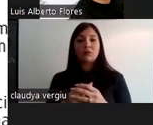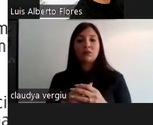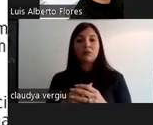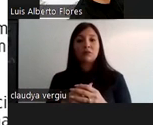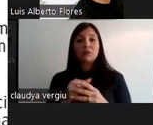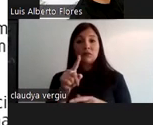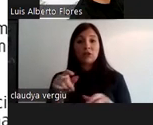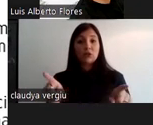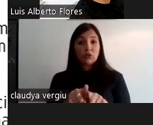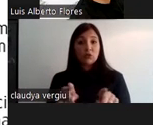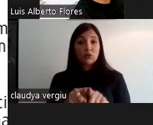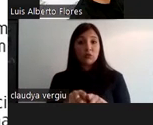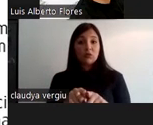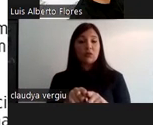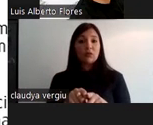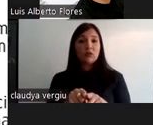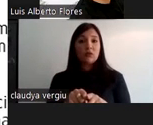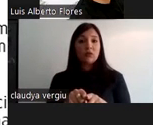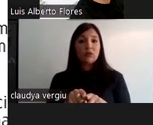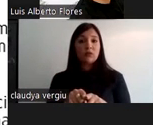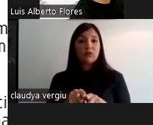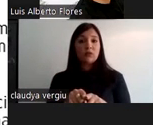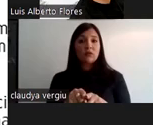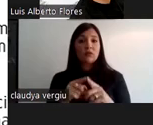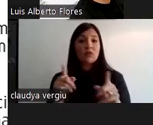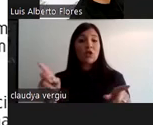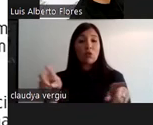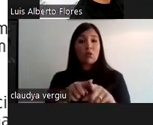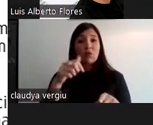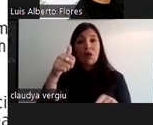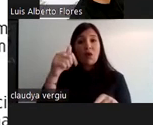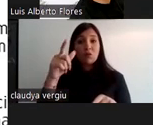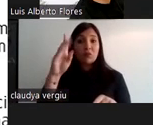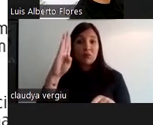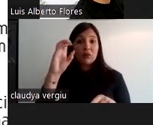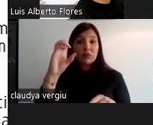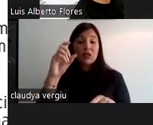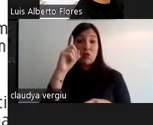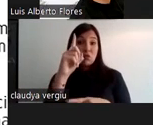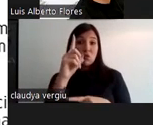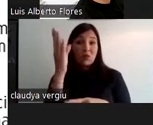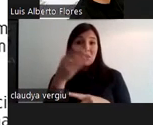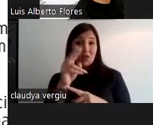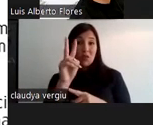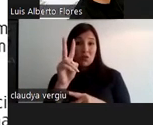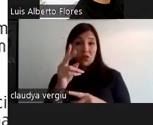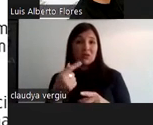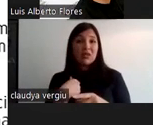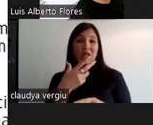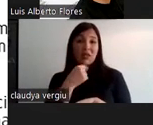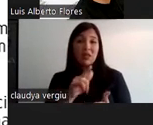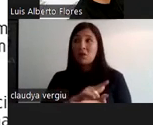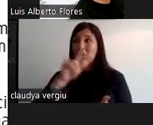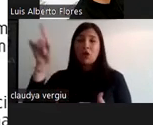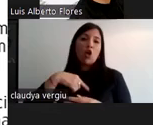manera que por ejemplo si juntamos los niveles socioeconómicos A B y C uno de cada dos de ese segmento tendrían la intención de vacacionar